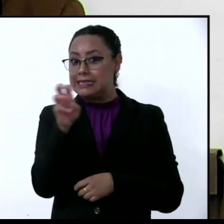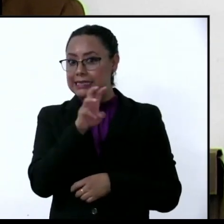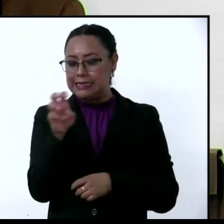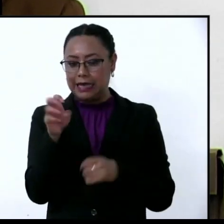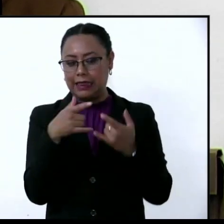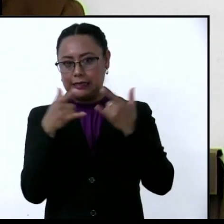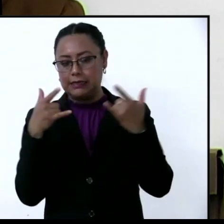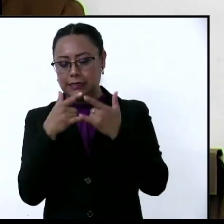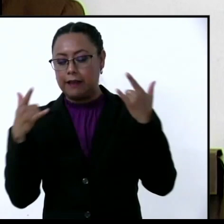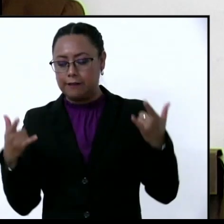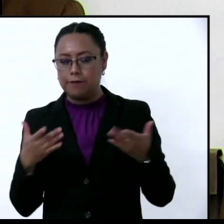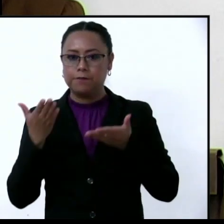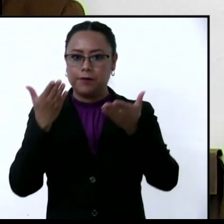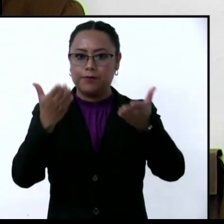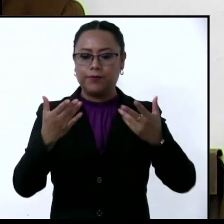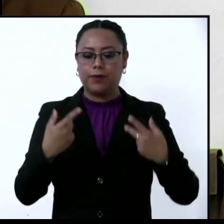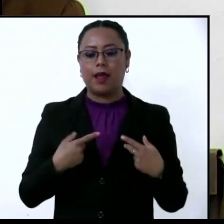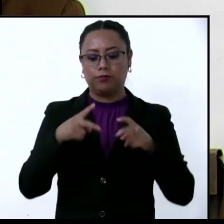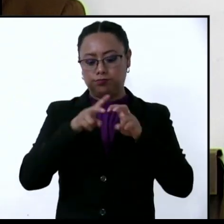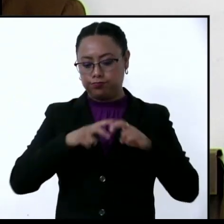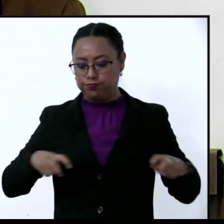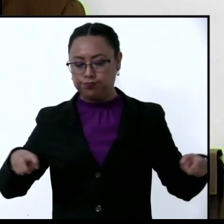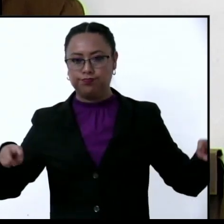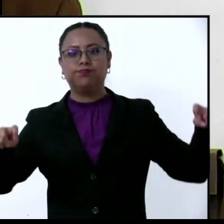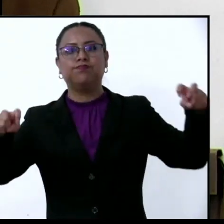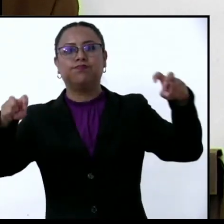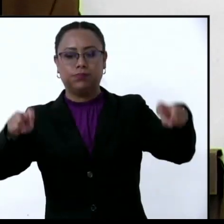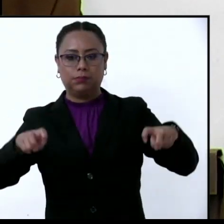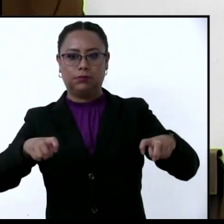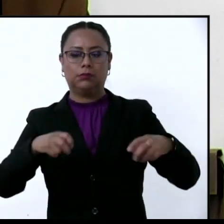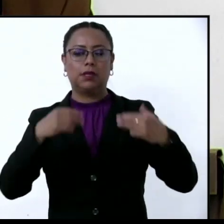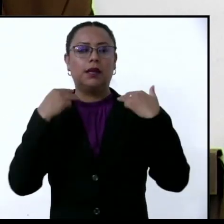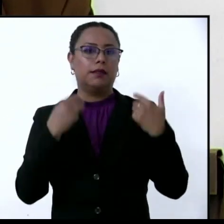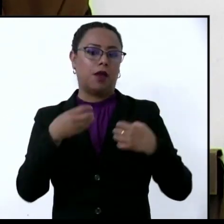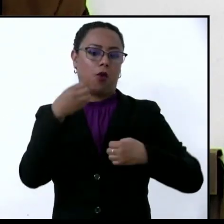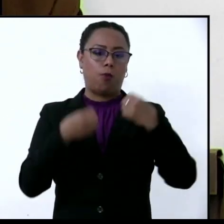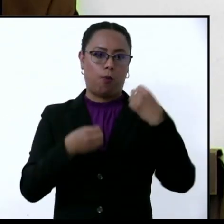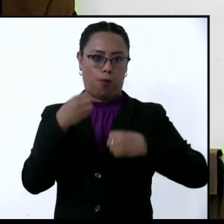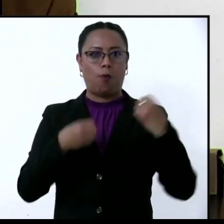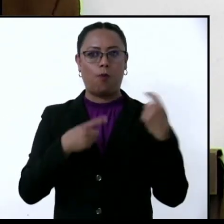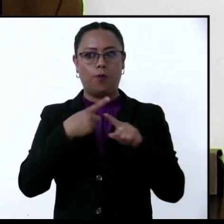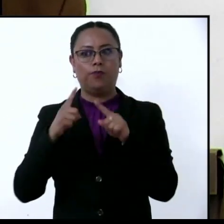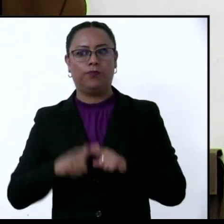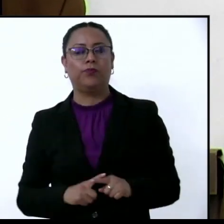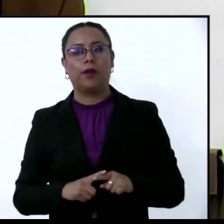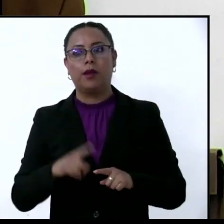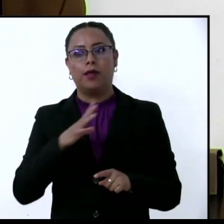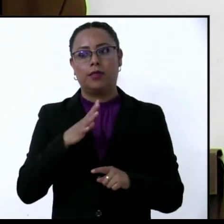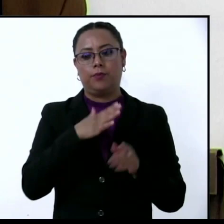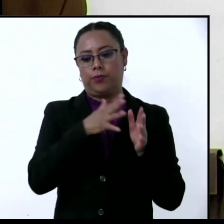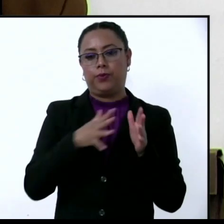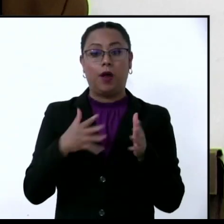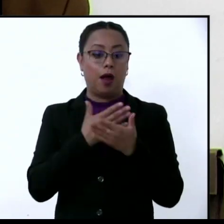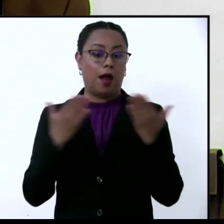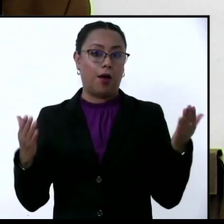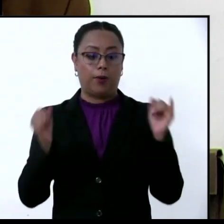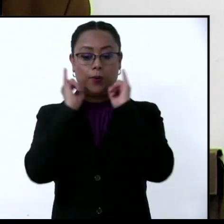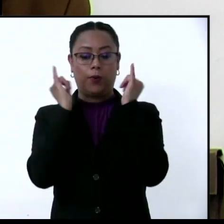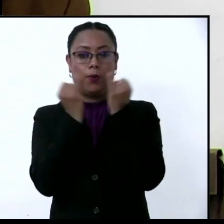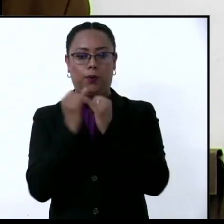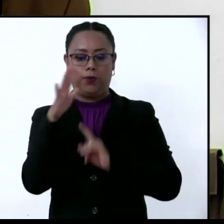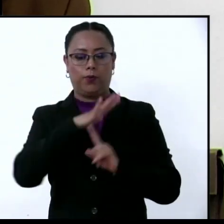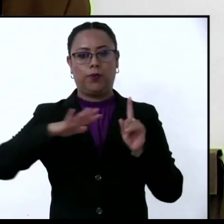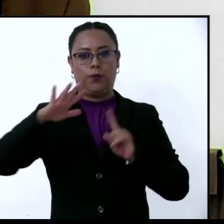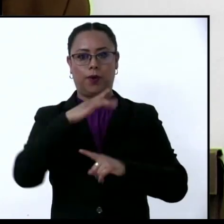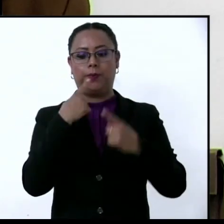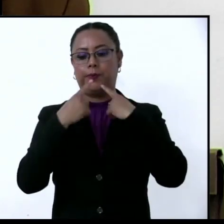los tribunales laborales en este año de actividades y de ejercicios. Y bueno, ante la Junta Local de Conciliación y